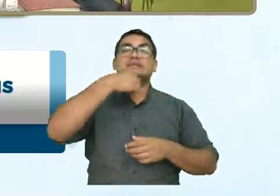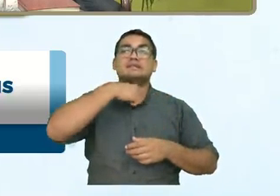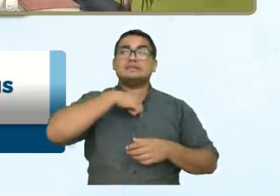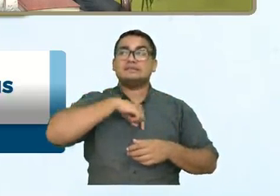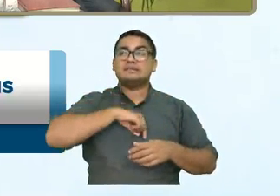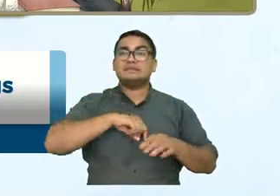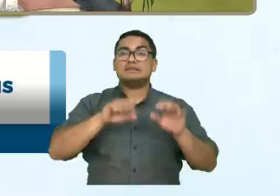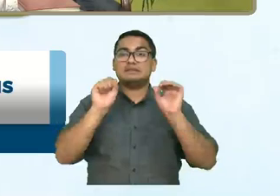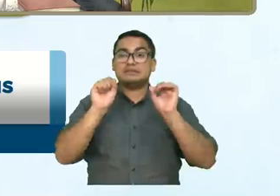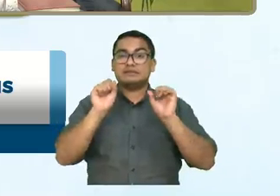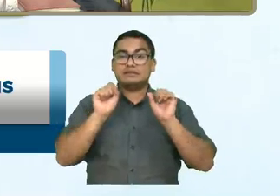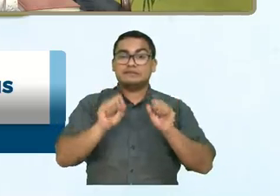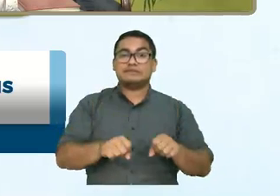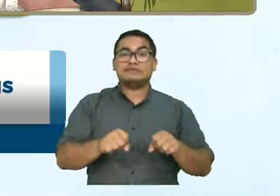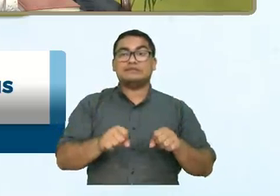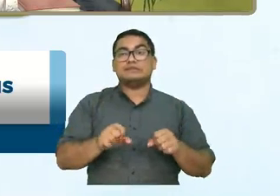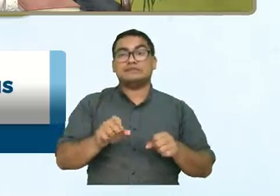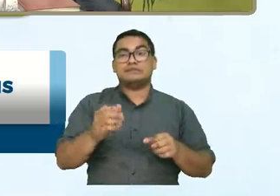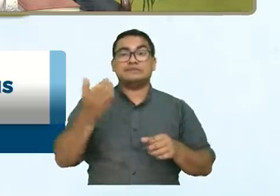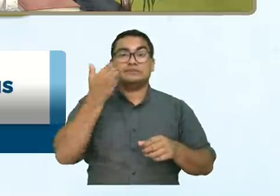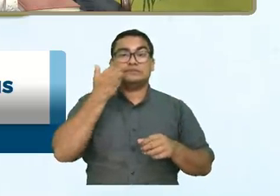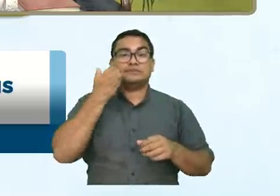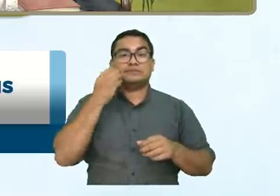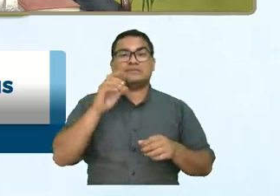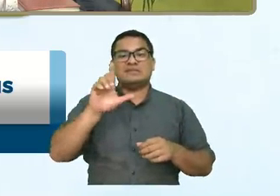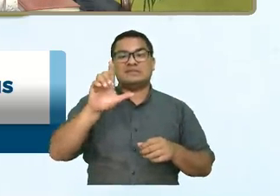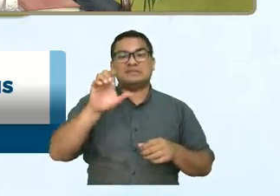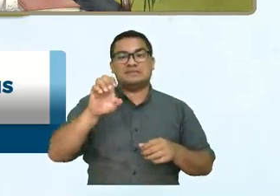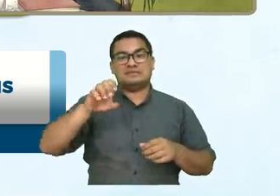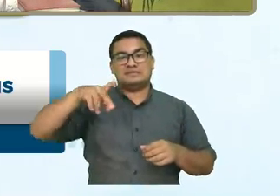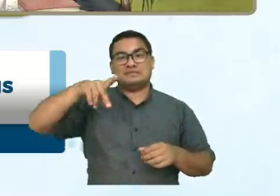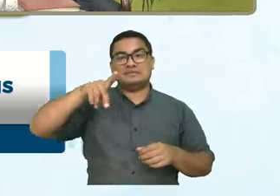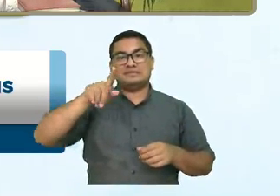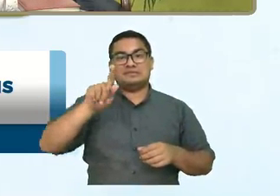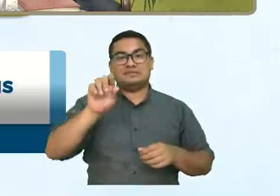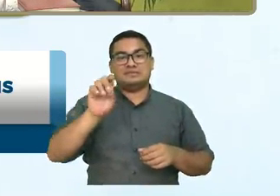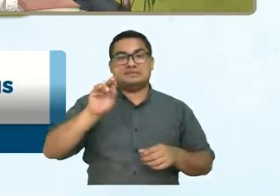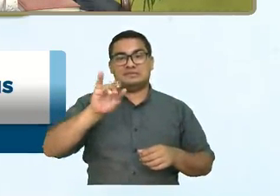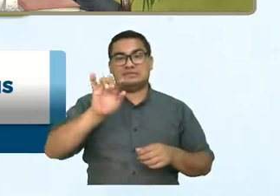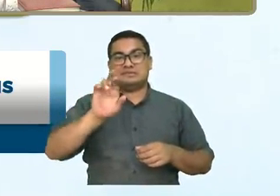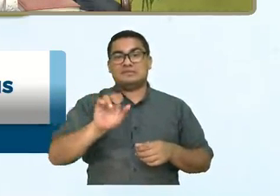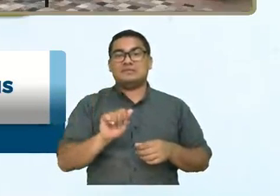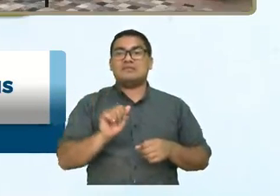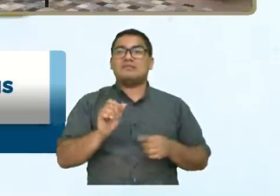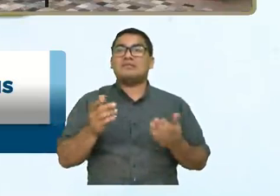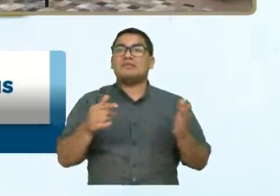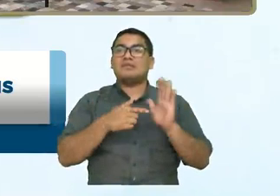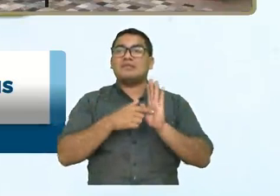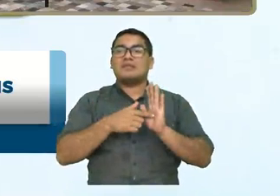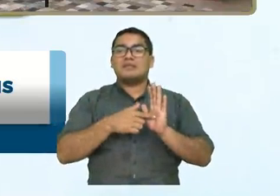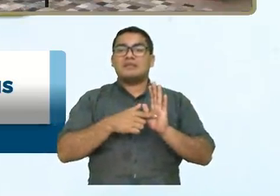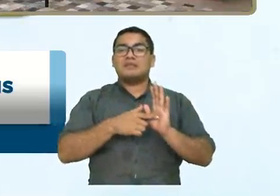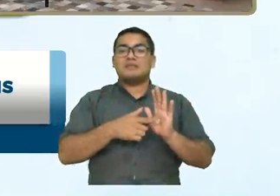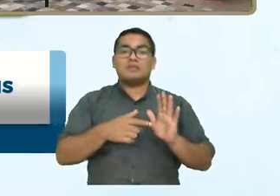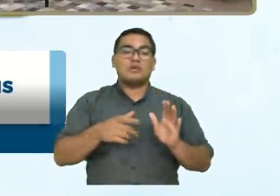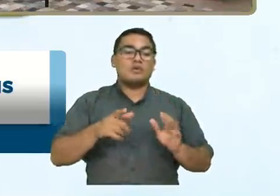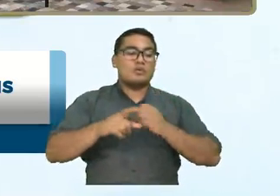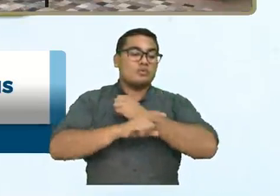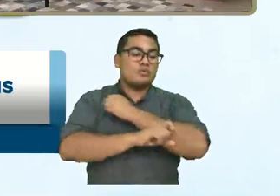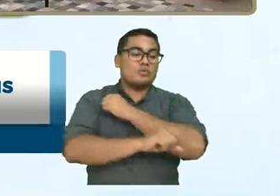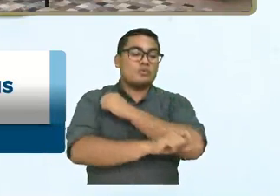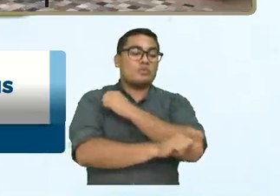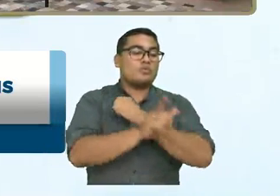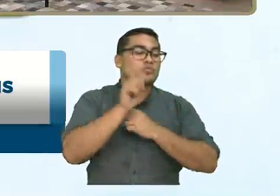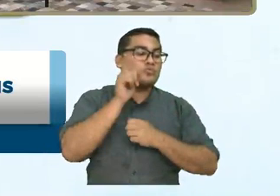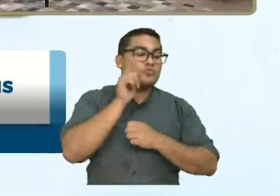las caries, y por ahí entra la bacteria. ¿Ah? ¿Cuánto dura esta bacteria en el ambiente, doctor? Una vez que la